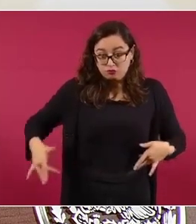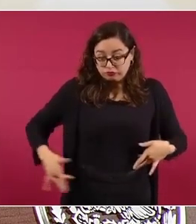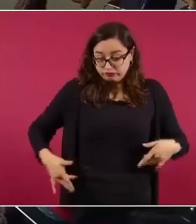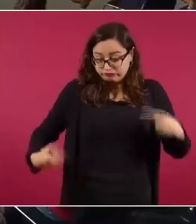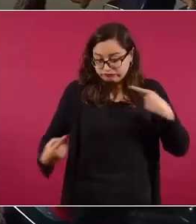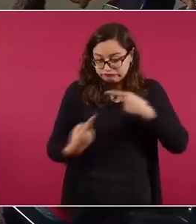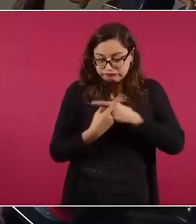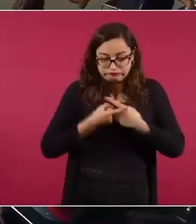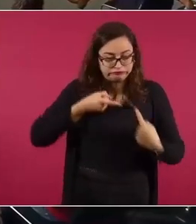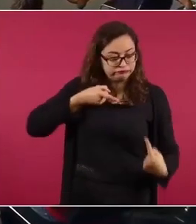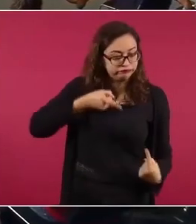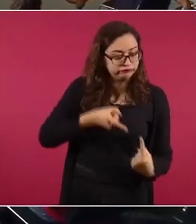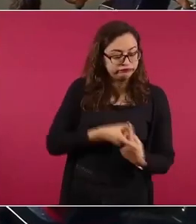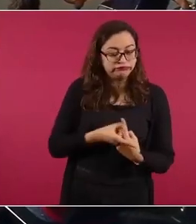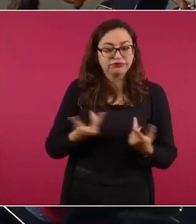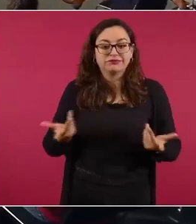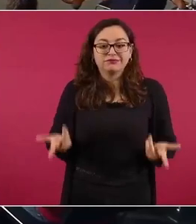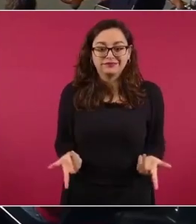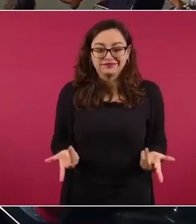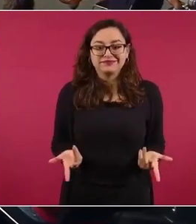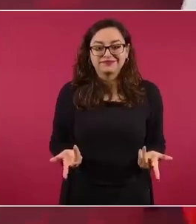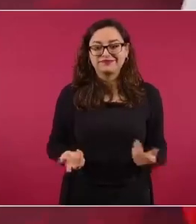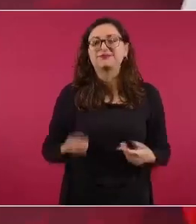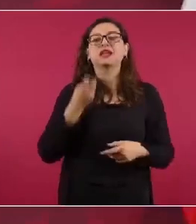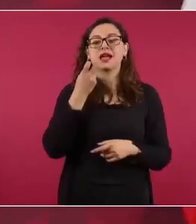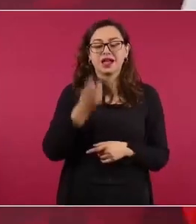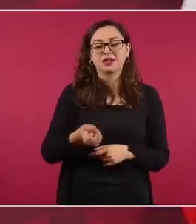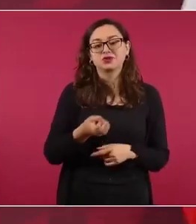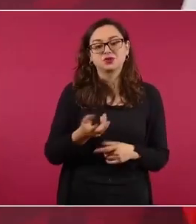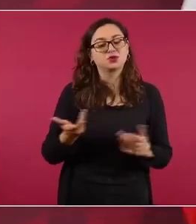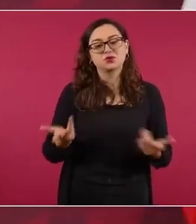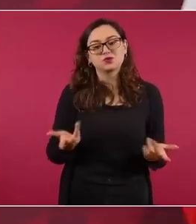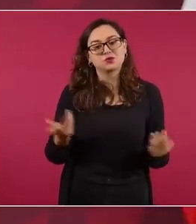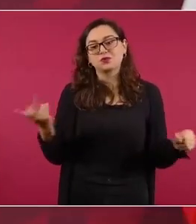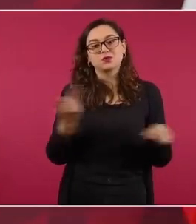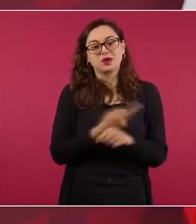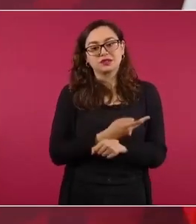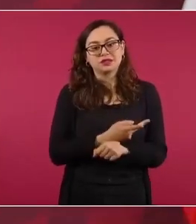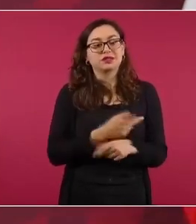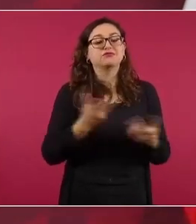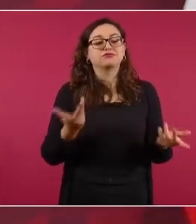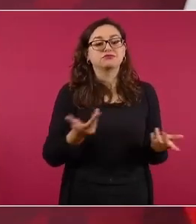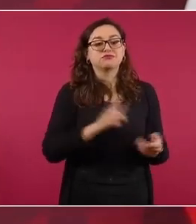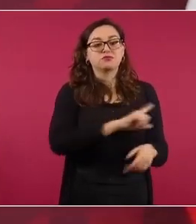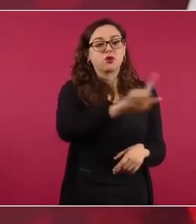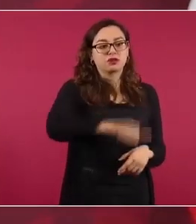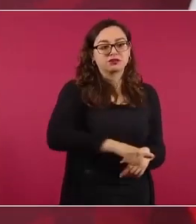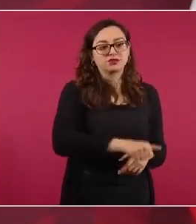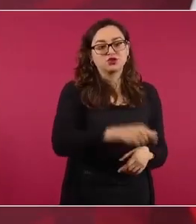Y así actúa pues el especialista en riñón, y así actúan todos.